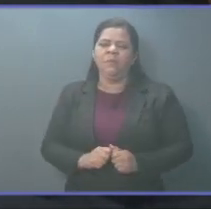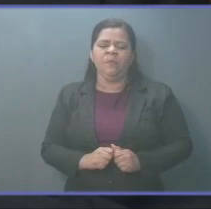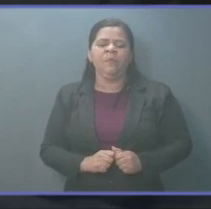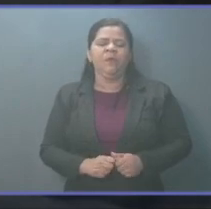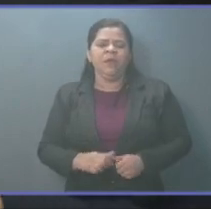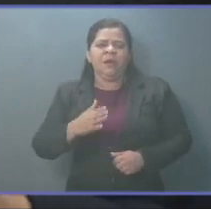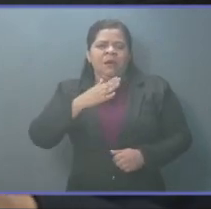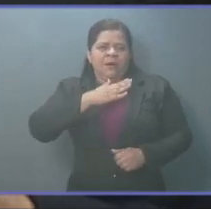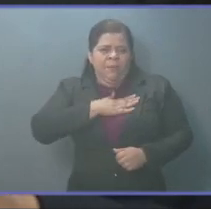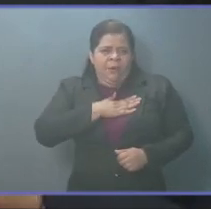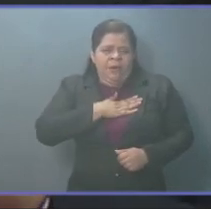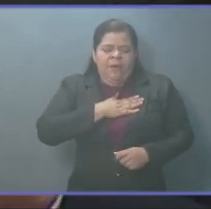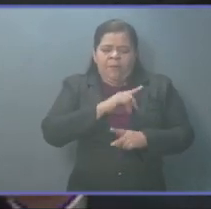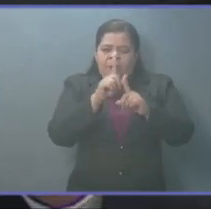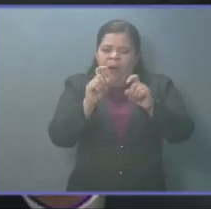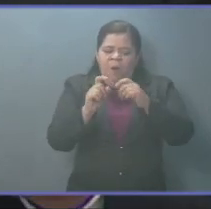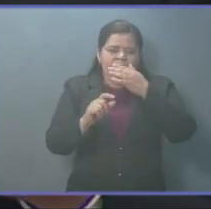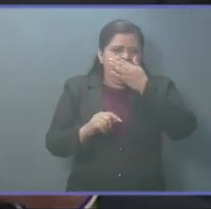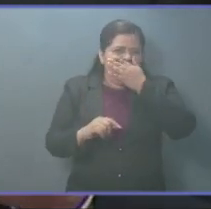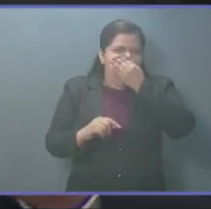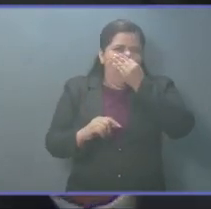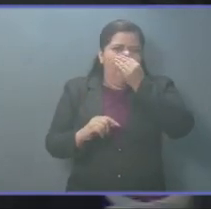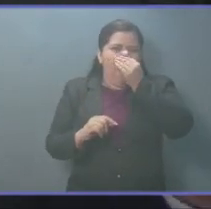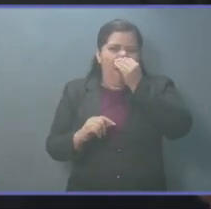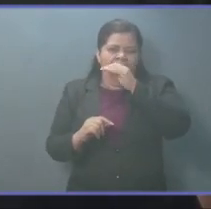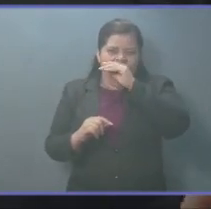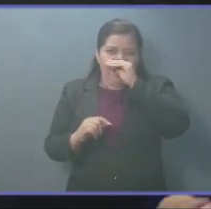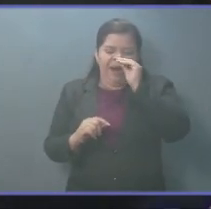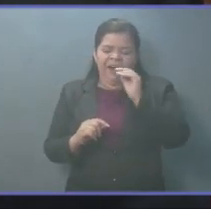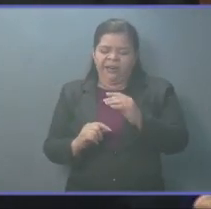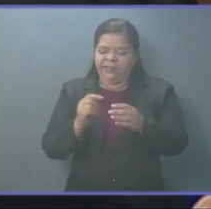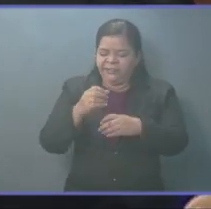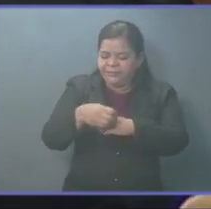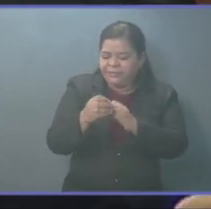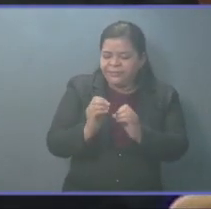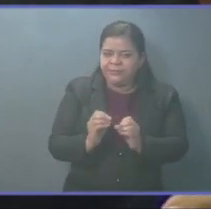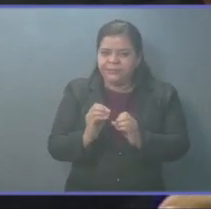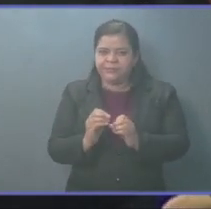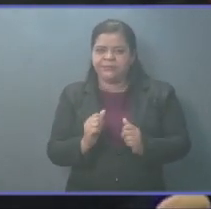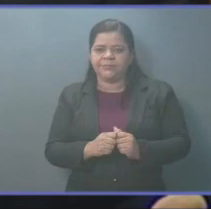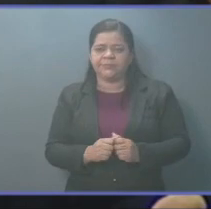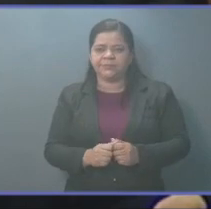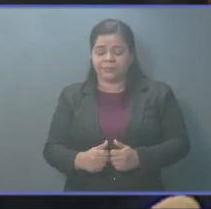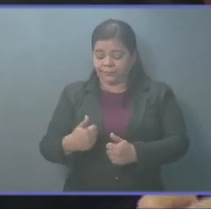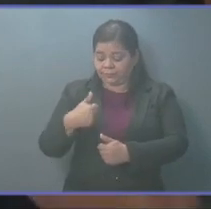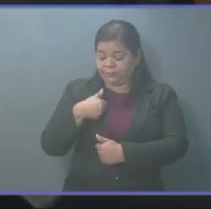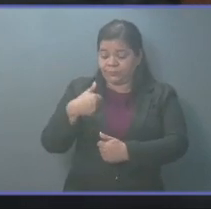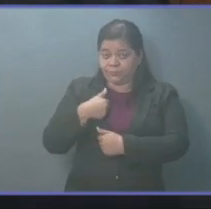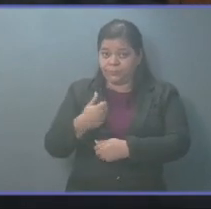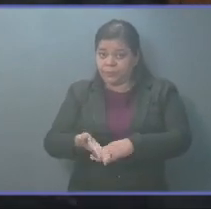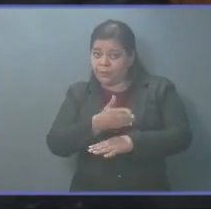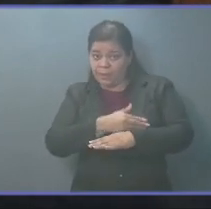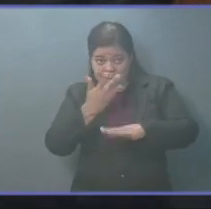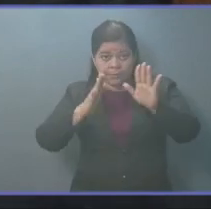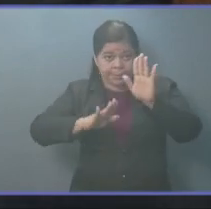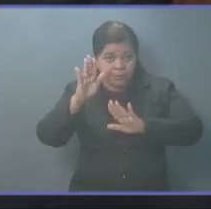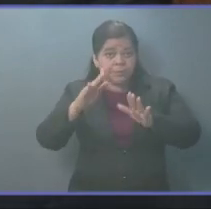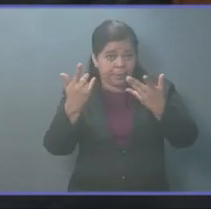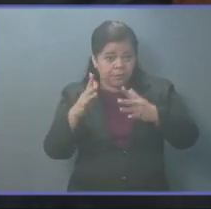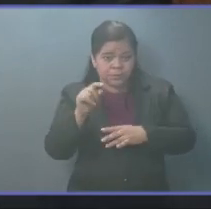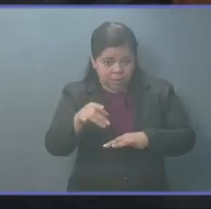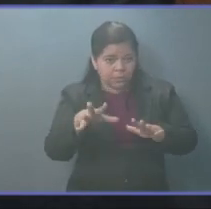Mi pregunta es la siguiente. Las unidades de la Fuerza Armada que participaron, que usted ya